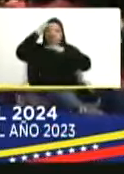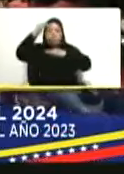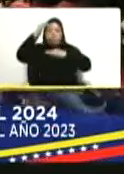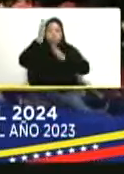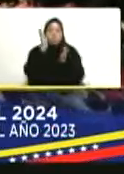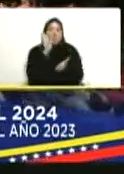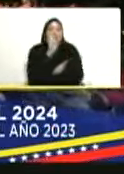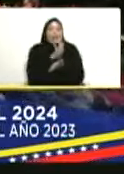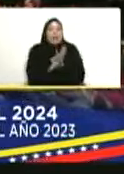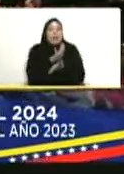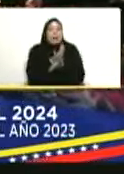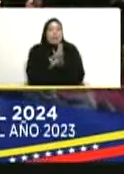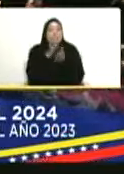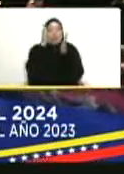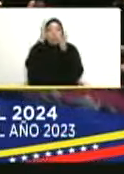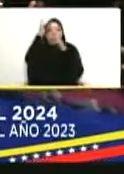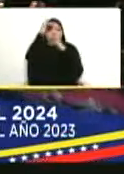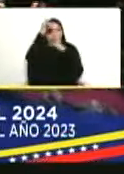Calma y cordura.